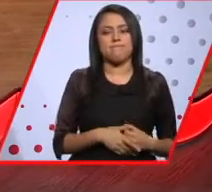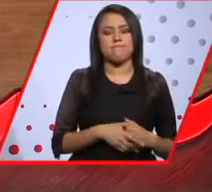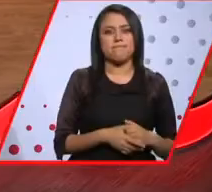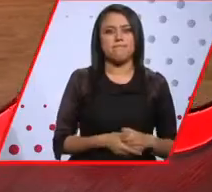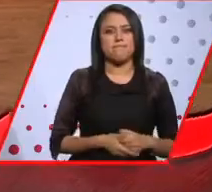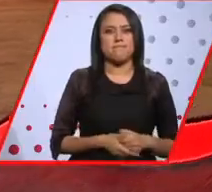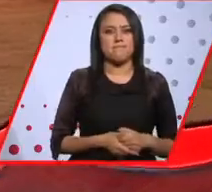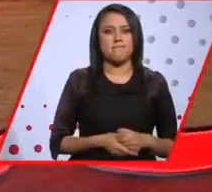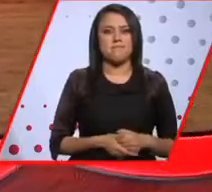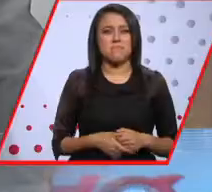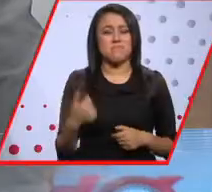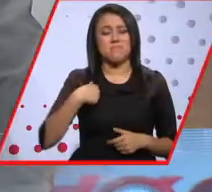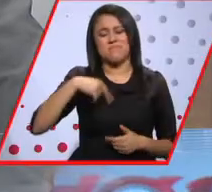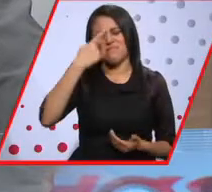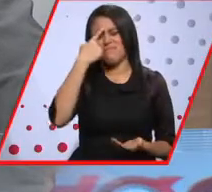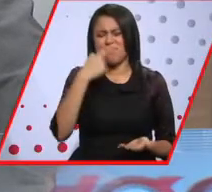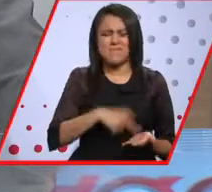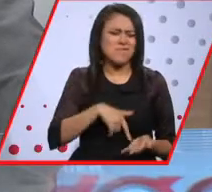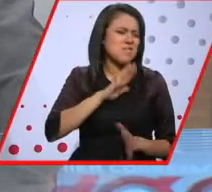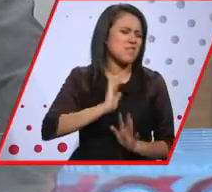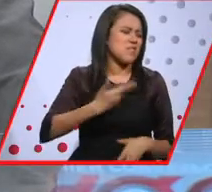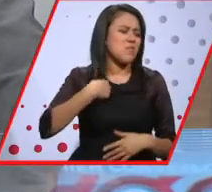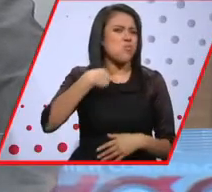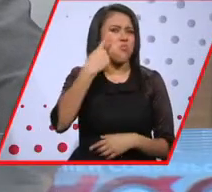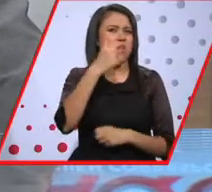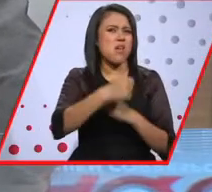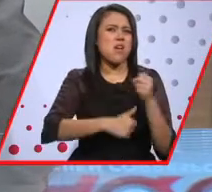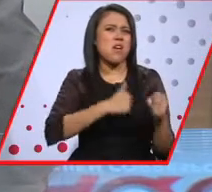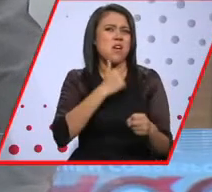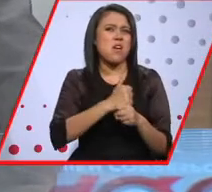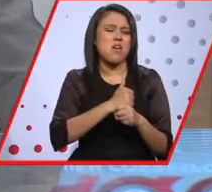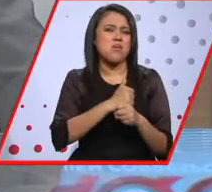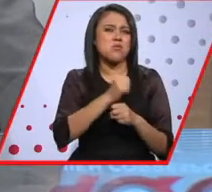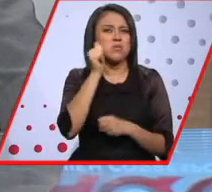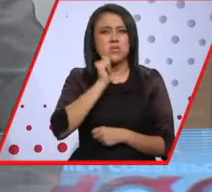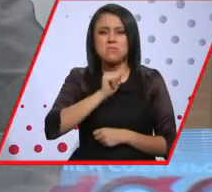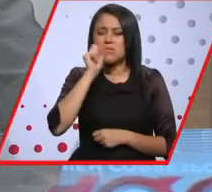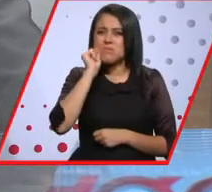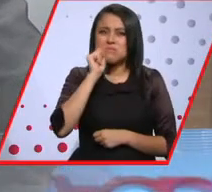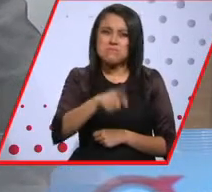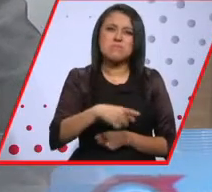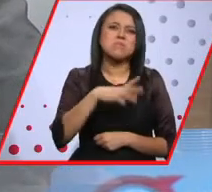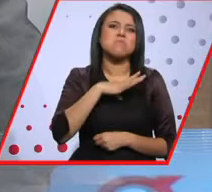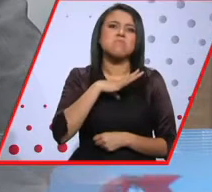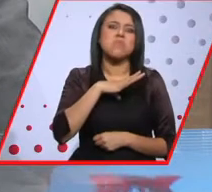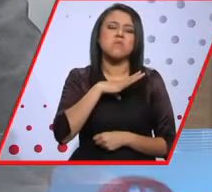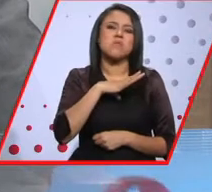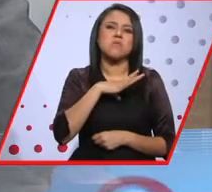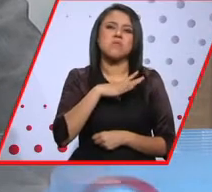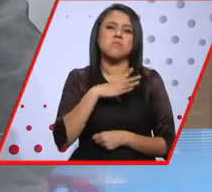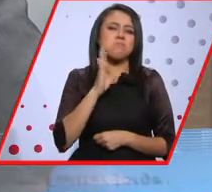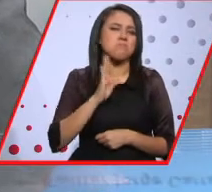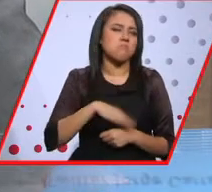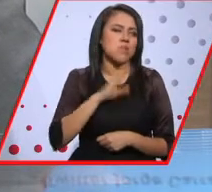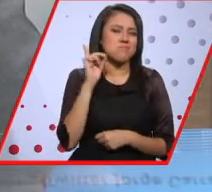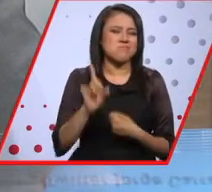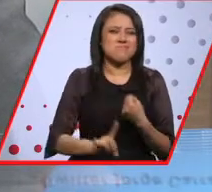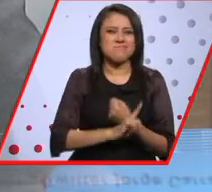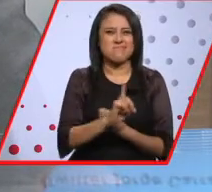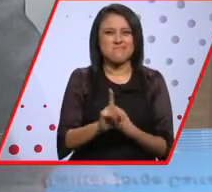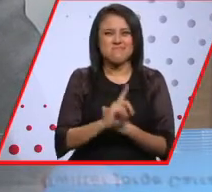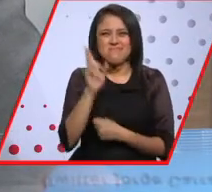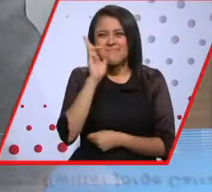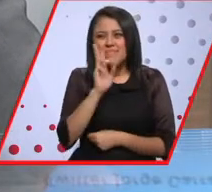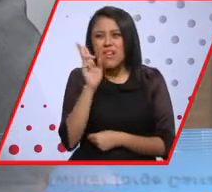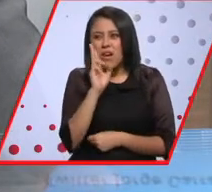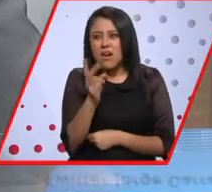Mire, esto va a ser un circote de año y medio que no nos vamos a acabar. Y va a ser un circo de cuatro pistas tremendo, donde vamos a